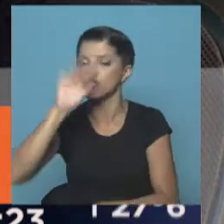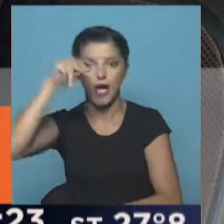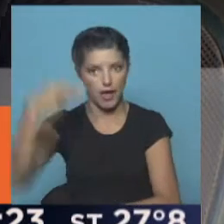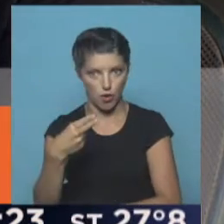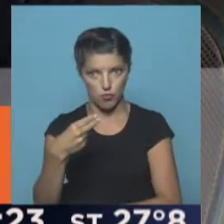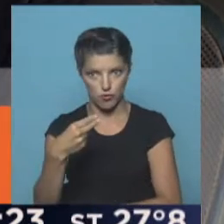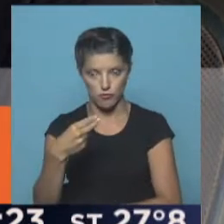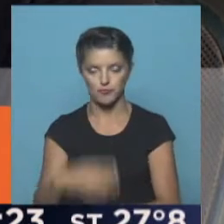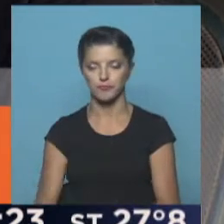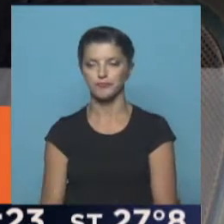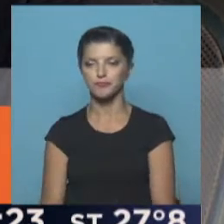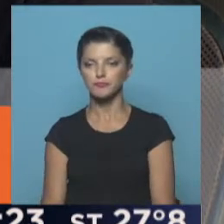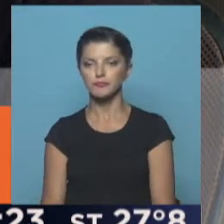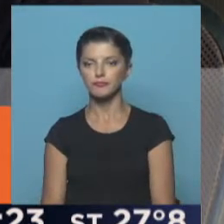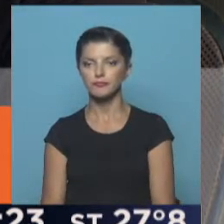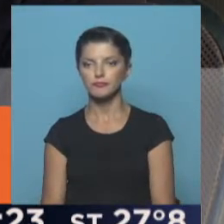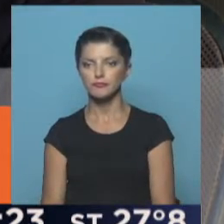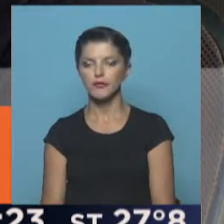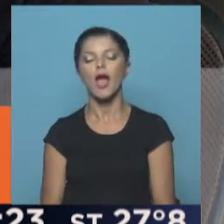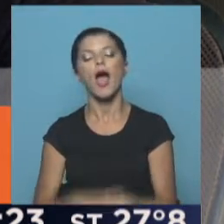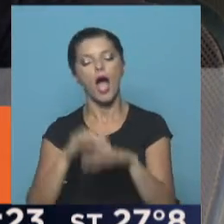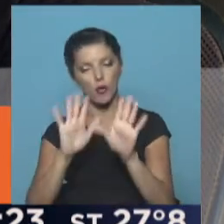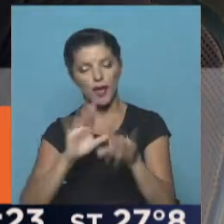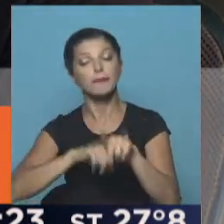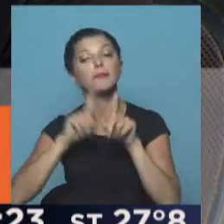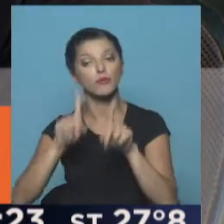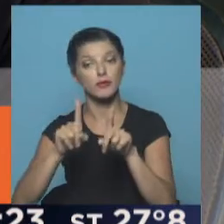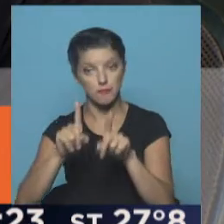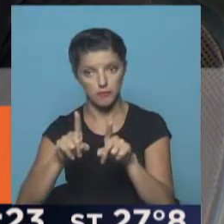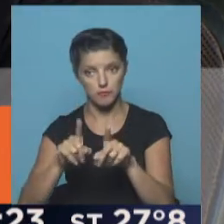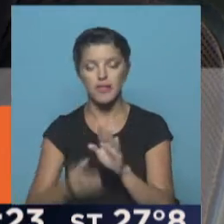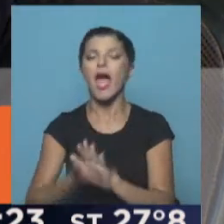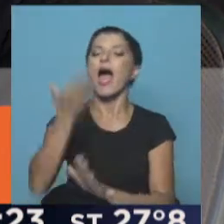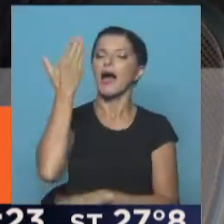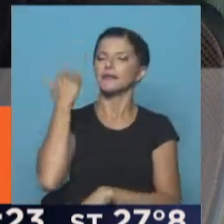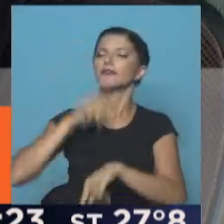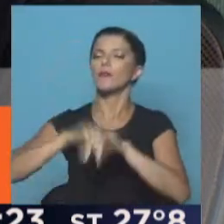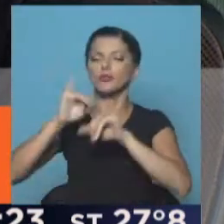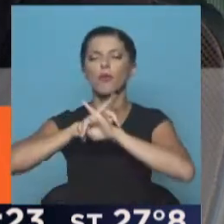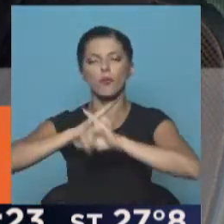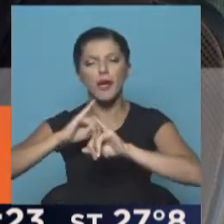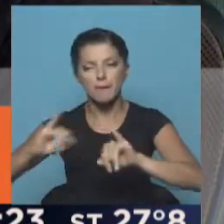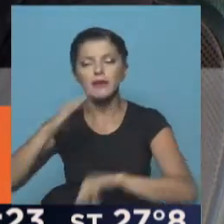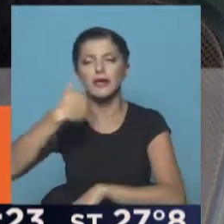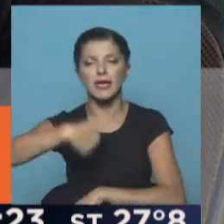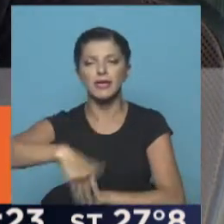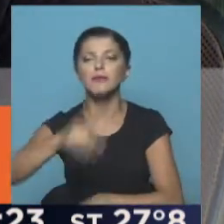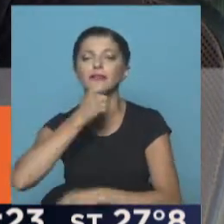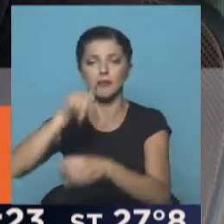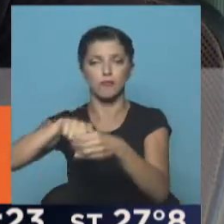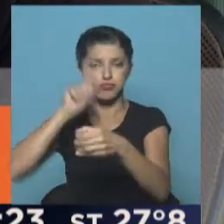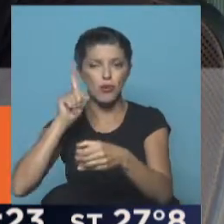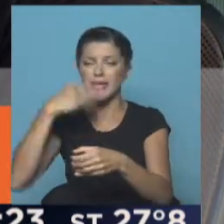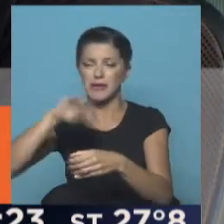sentido. Paralelamente, es cierto que los cataclismos que se anunciaron durante la campaña, que iban a suceder si se votaba la salida, no